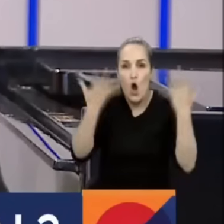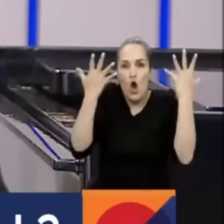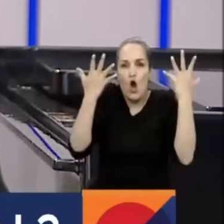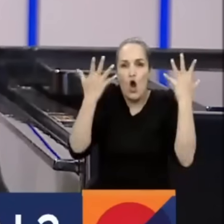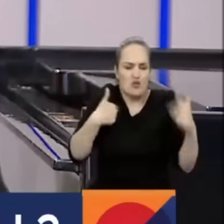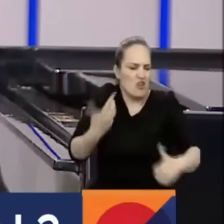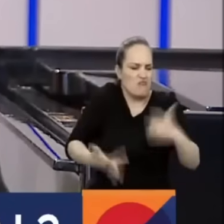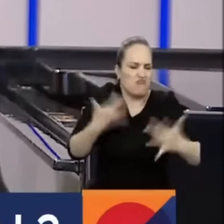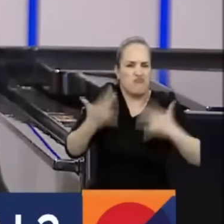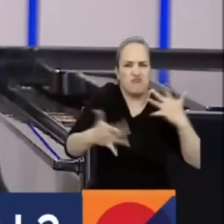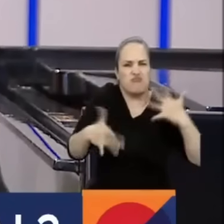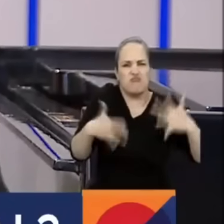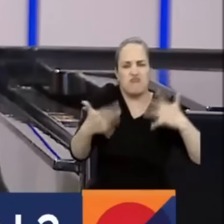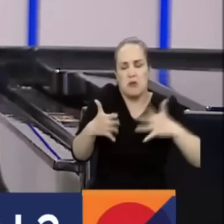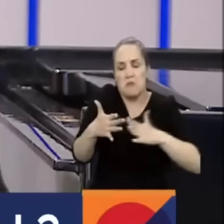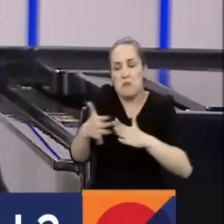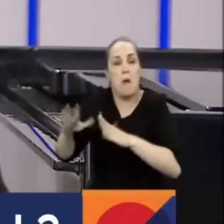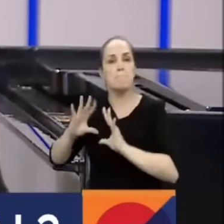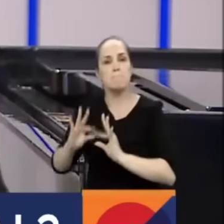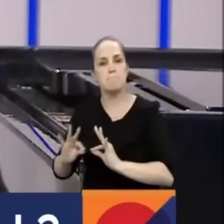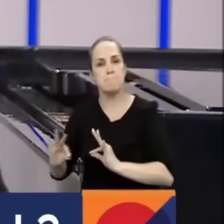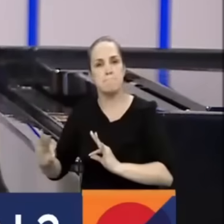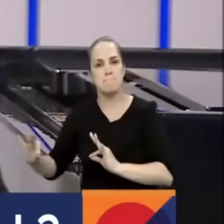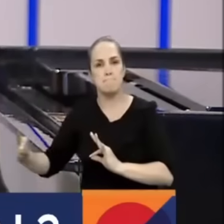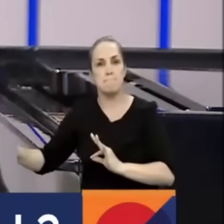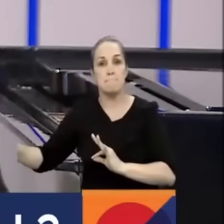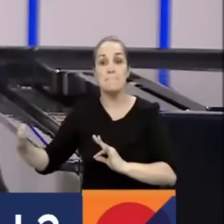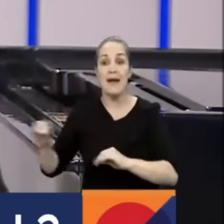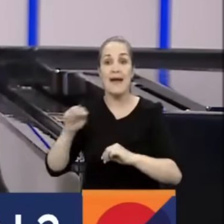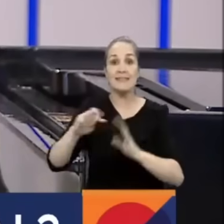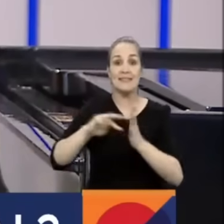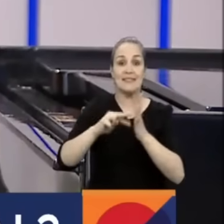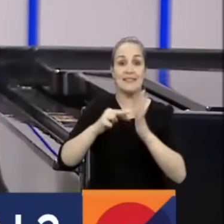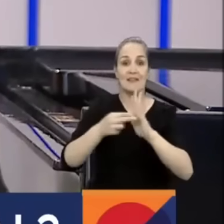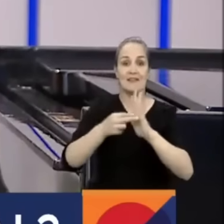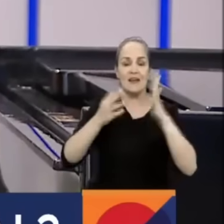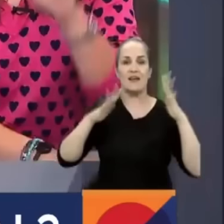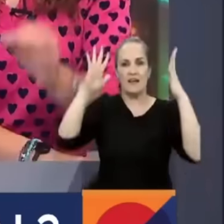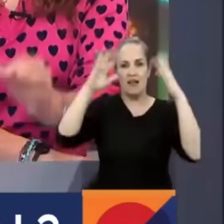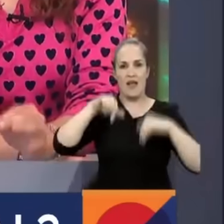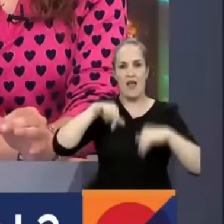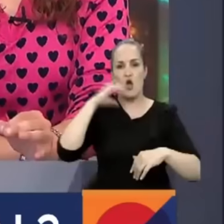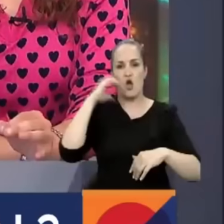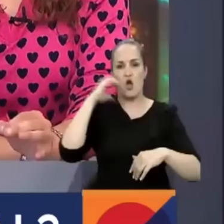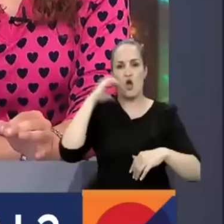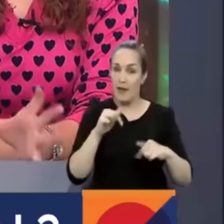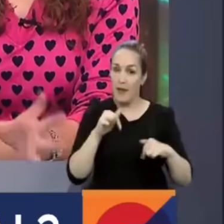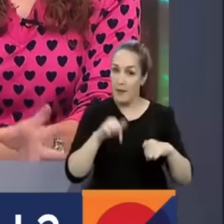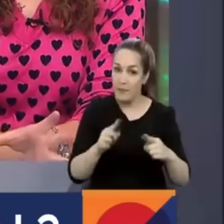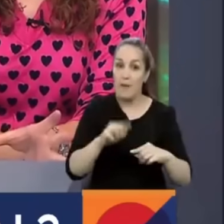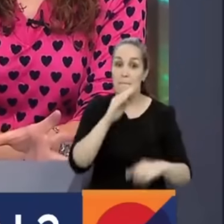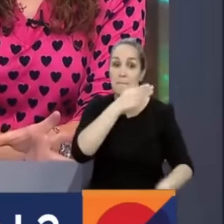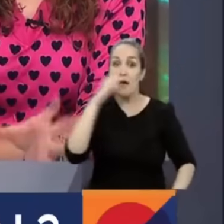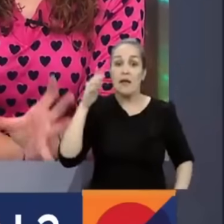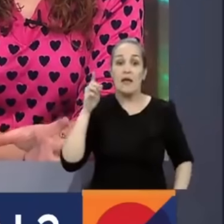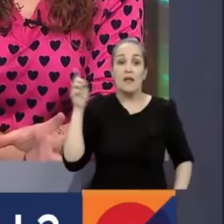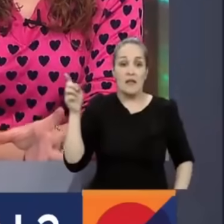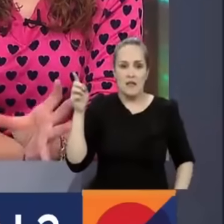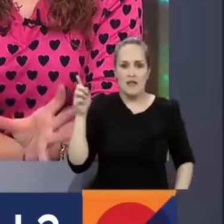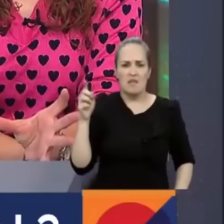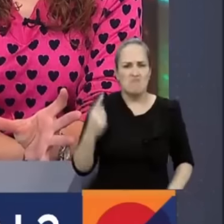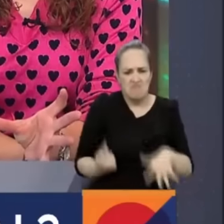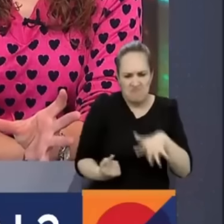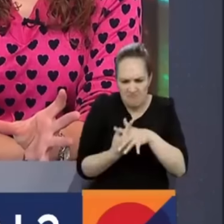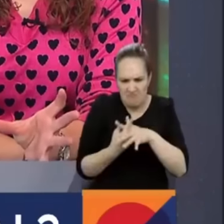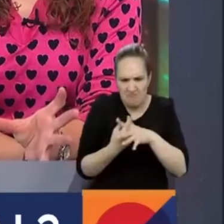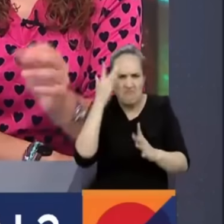ahí nace también, pues por supuesto, la idea de celebrar carnavales en Colombia en distintos lugares. El de Barranquilla no se sabe muy